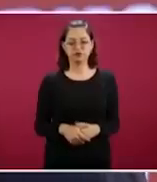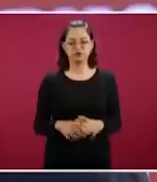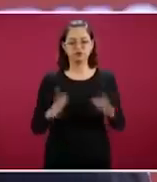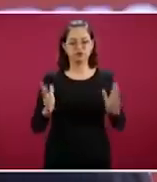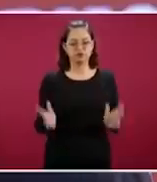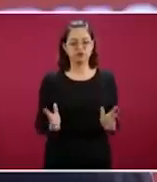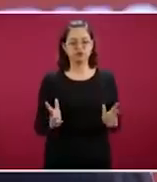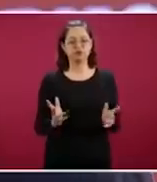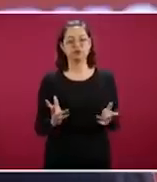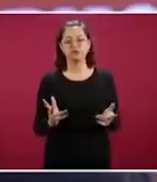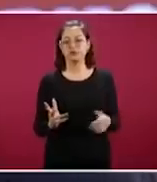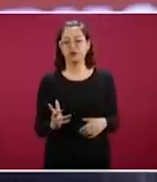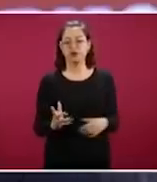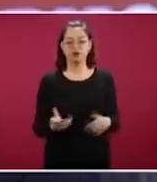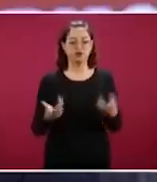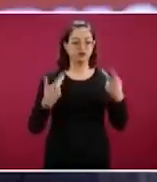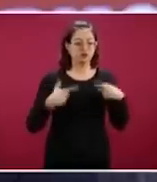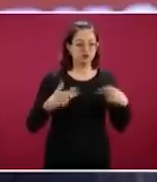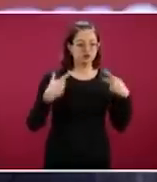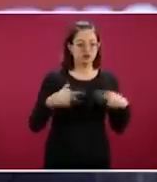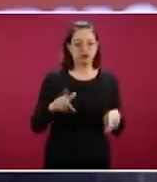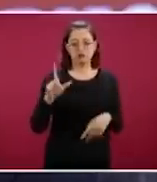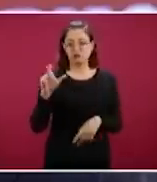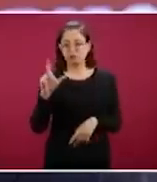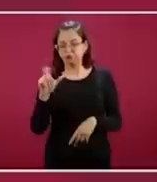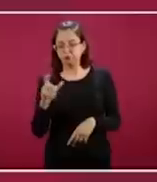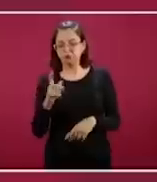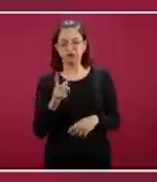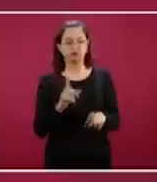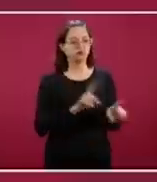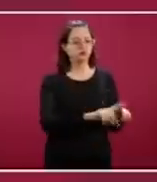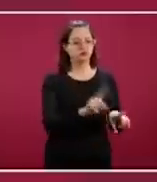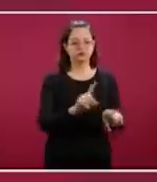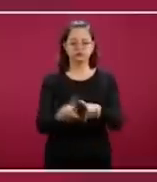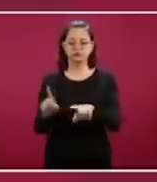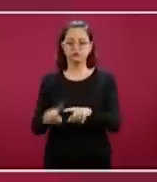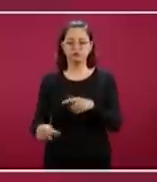personas armadas actúen en